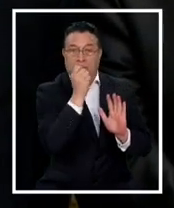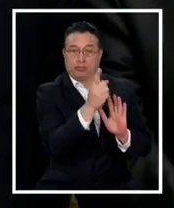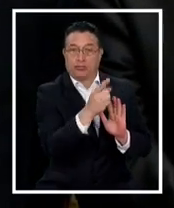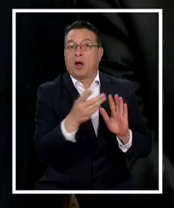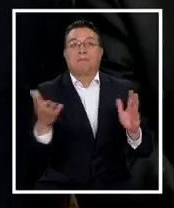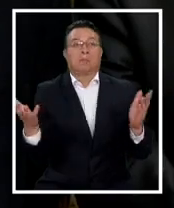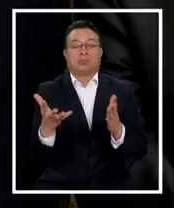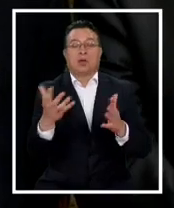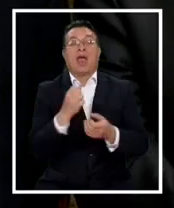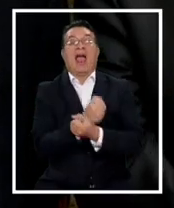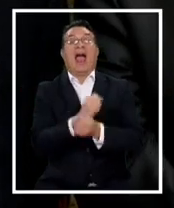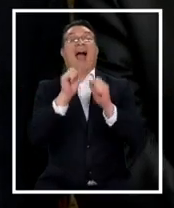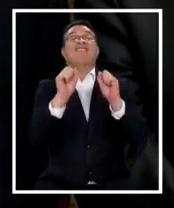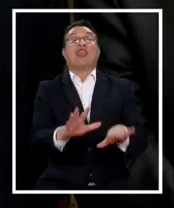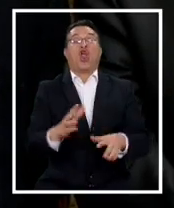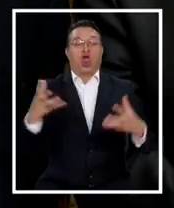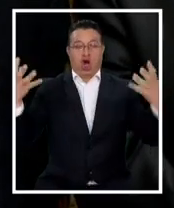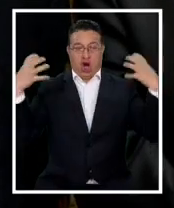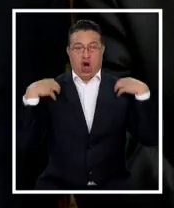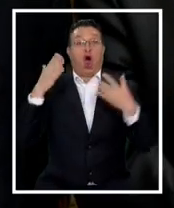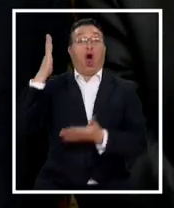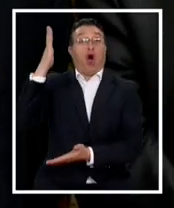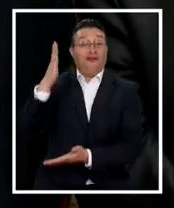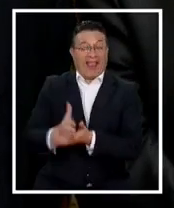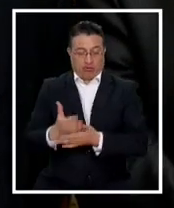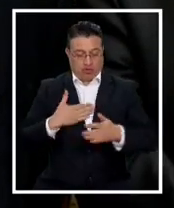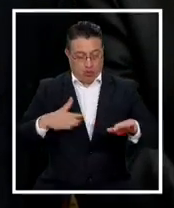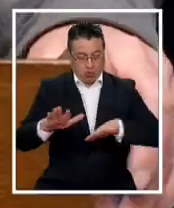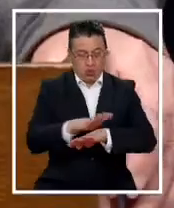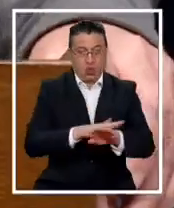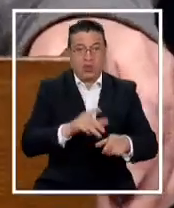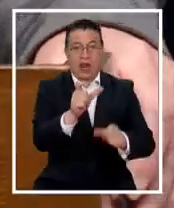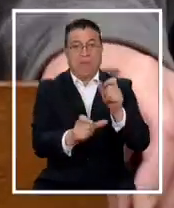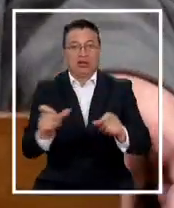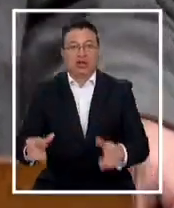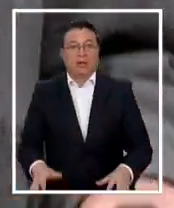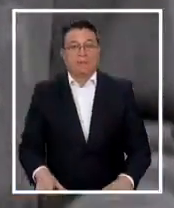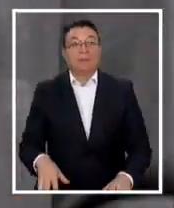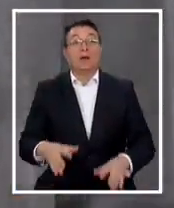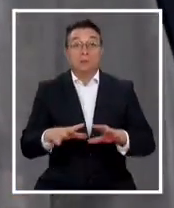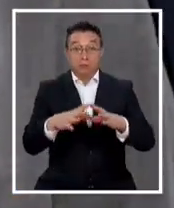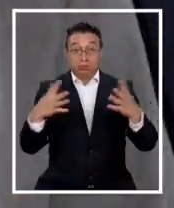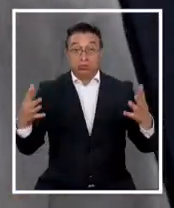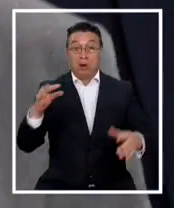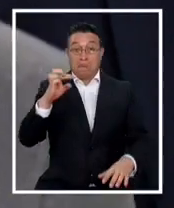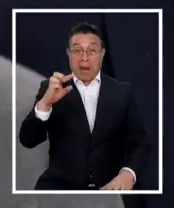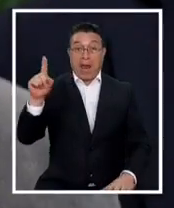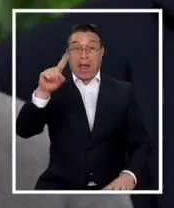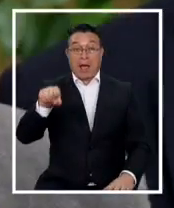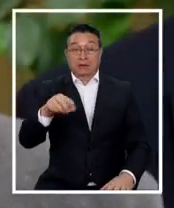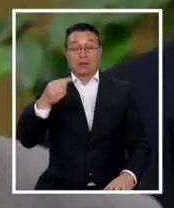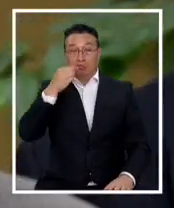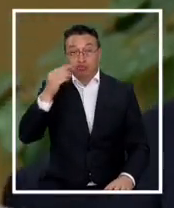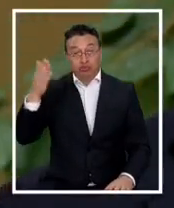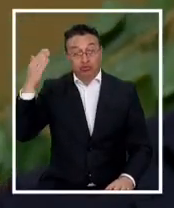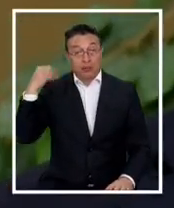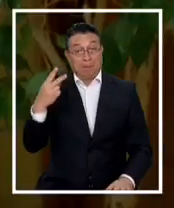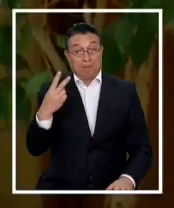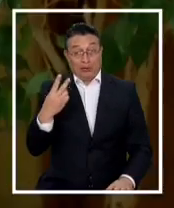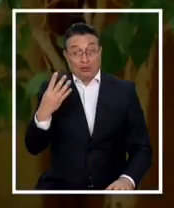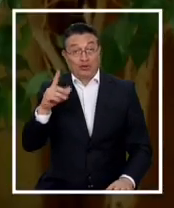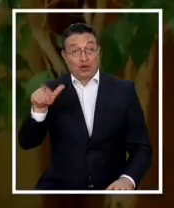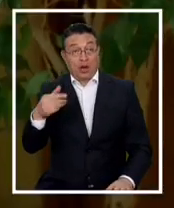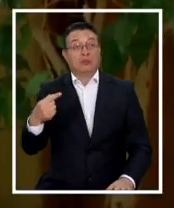el abandono de la obligación de proteger al pueblo. Llamativo lo del Partido Socialista, porque hace menos de 24